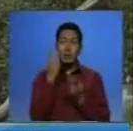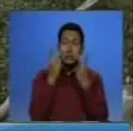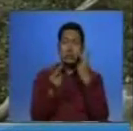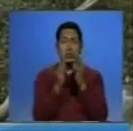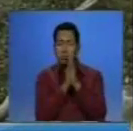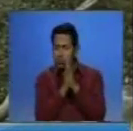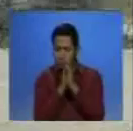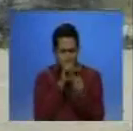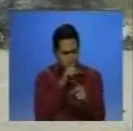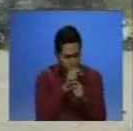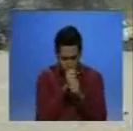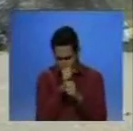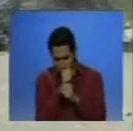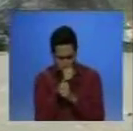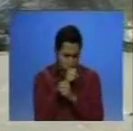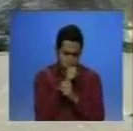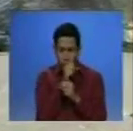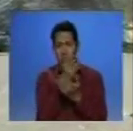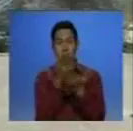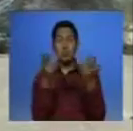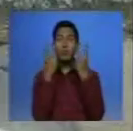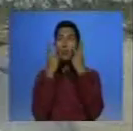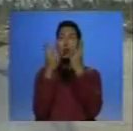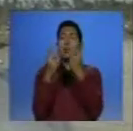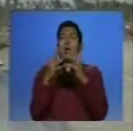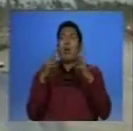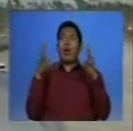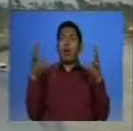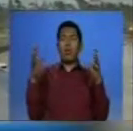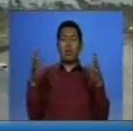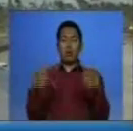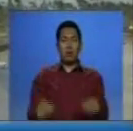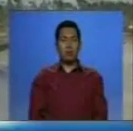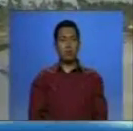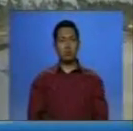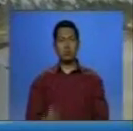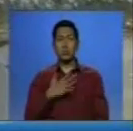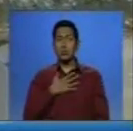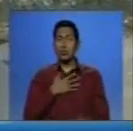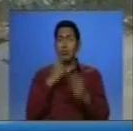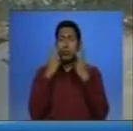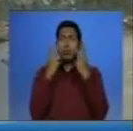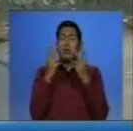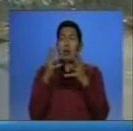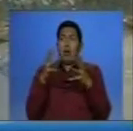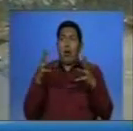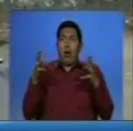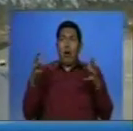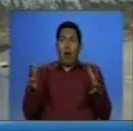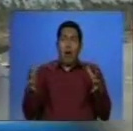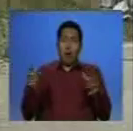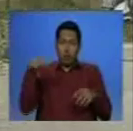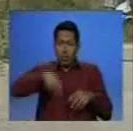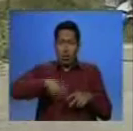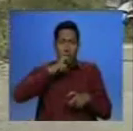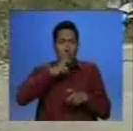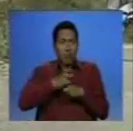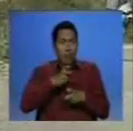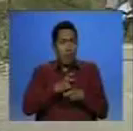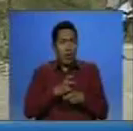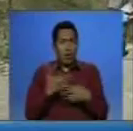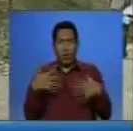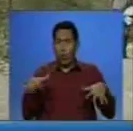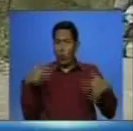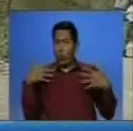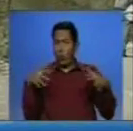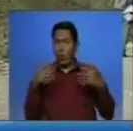conocer se quedan asombrados por su dimensión. Que yo me admiro, vea grandota, venirse acá esa piedra. Sí, es un poco sorprendente